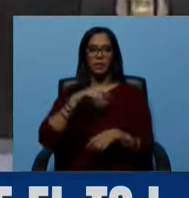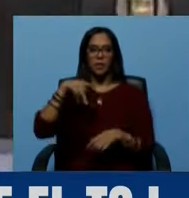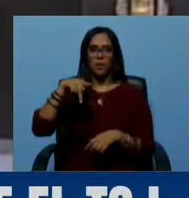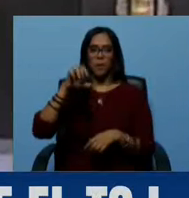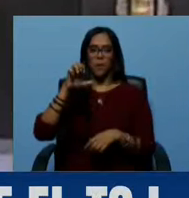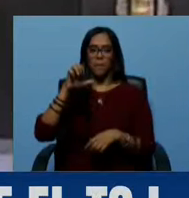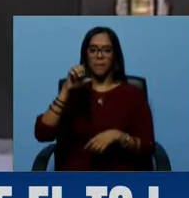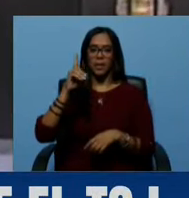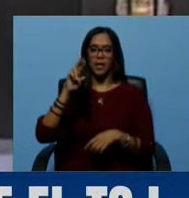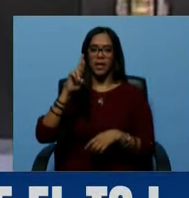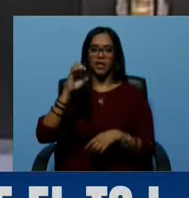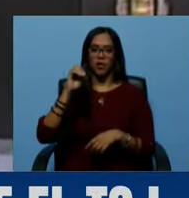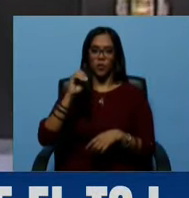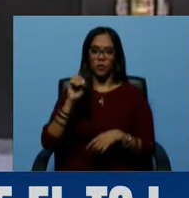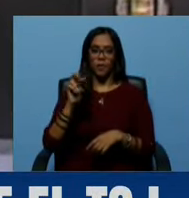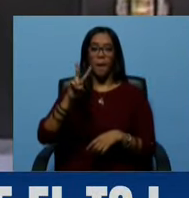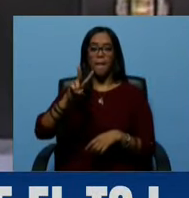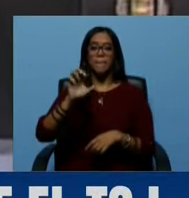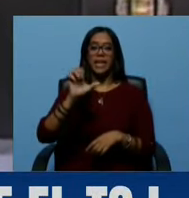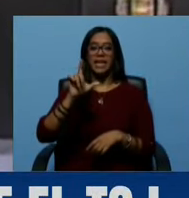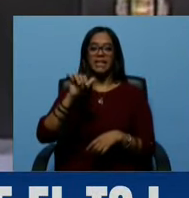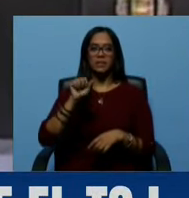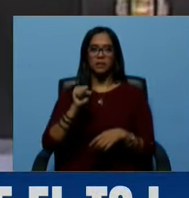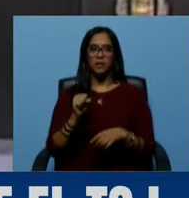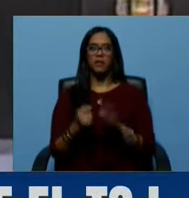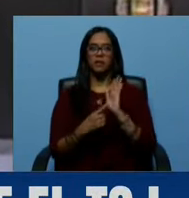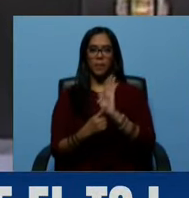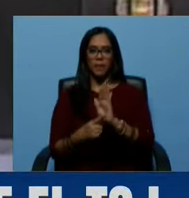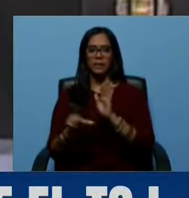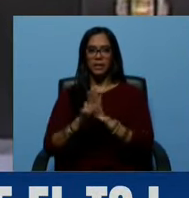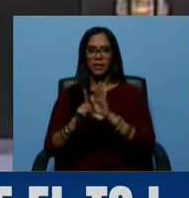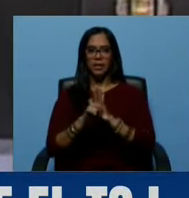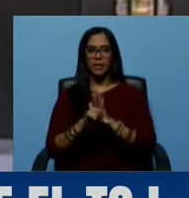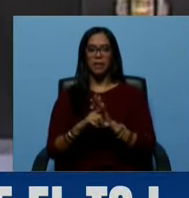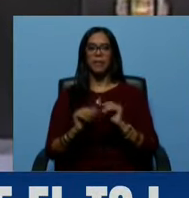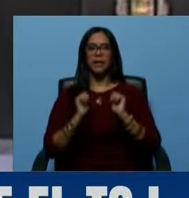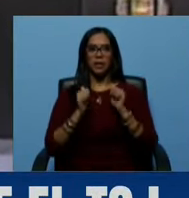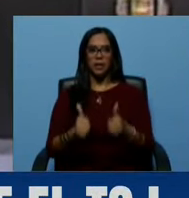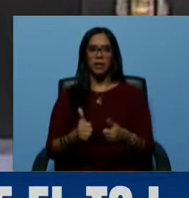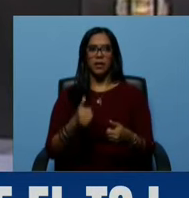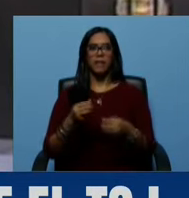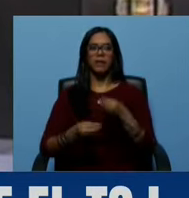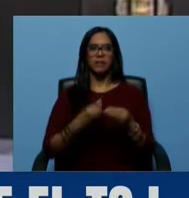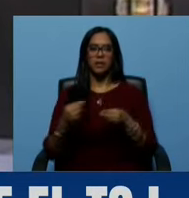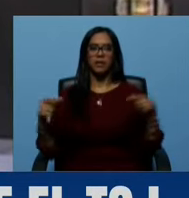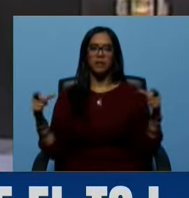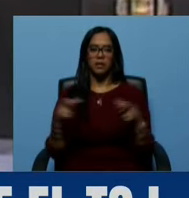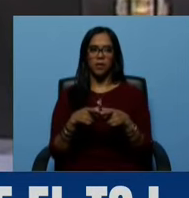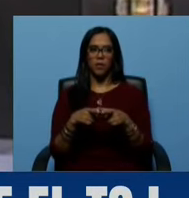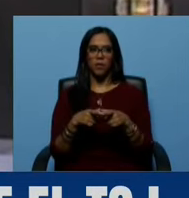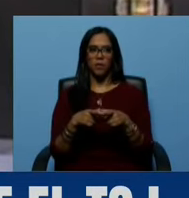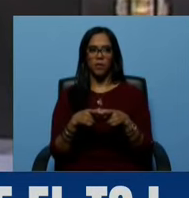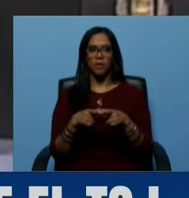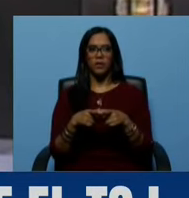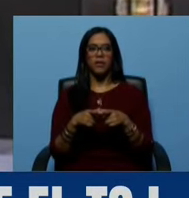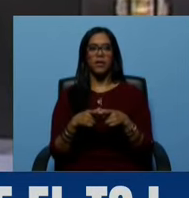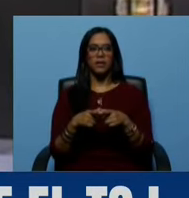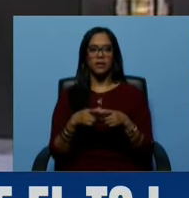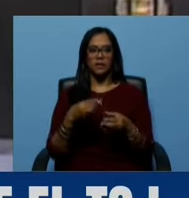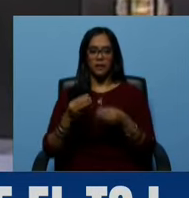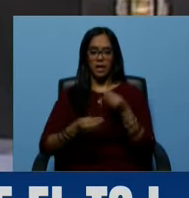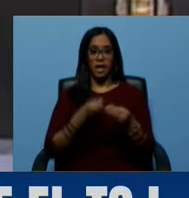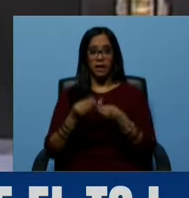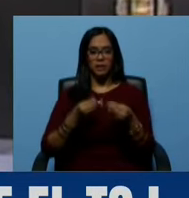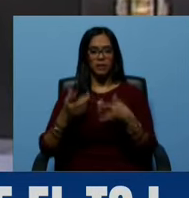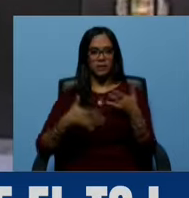Belis en compañía de su representante legal para dar inicio a lo que será esta audiencia que se está celebrando, estas